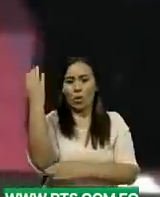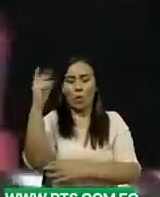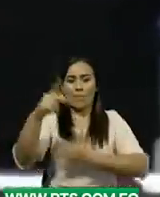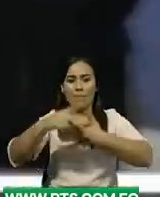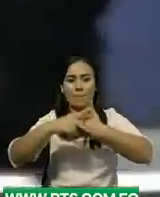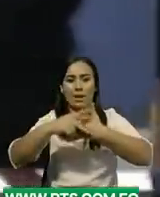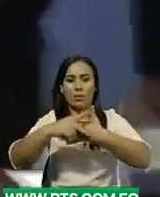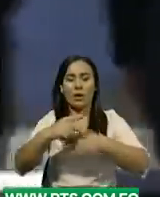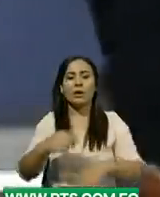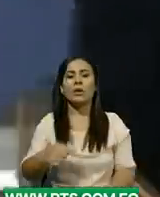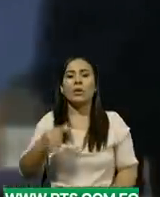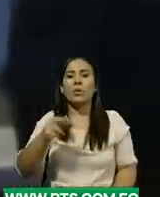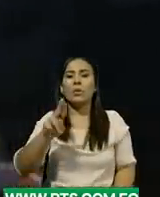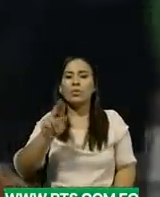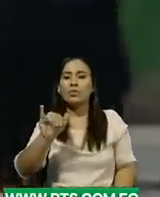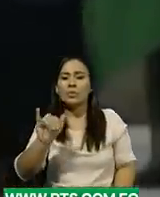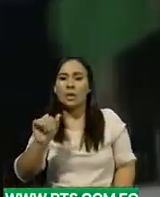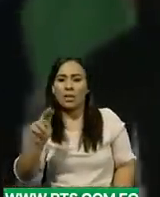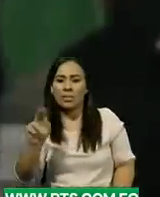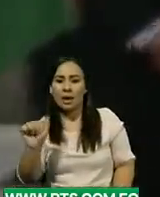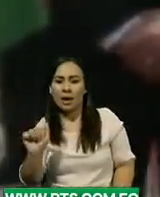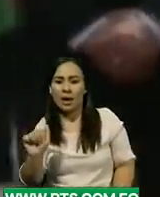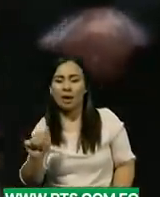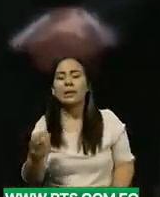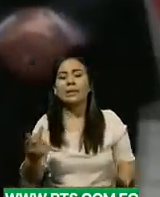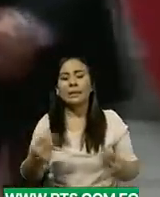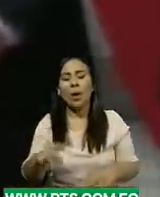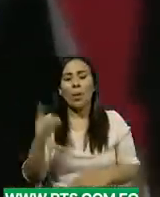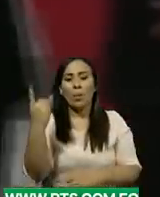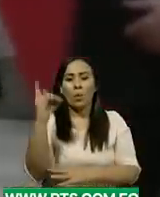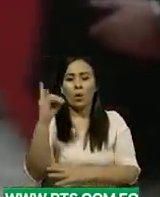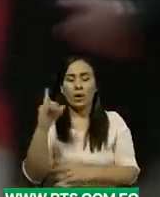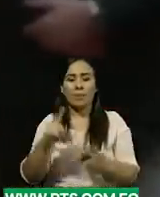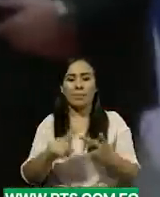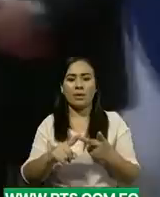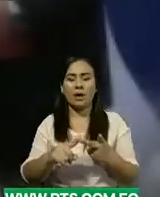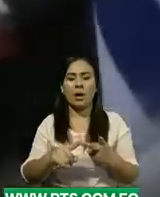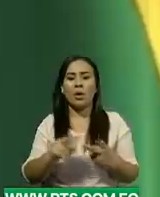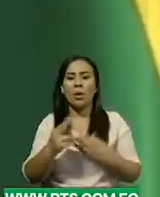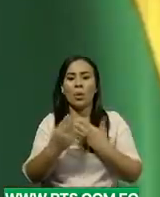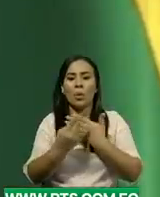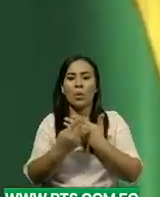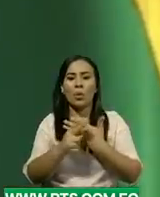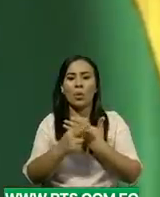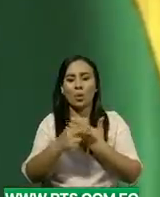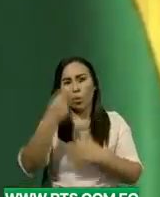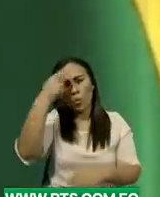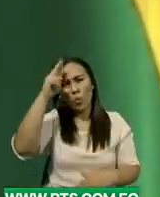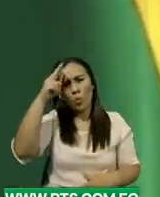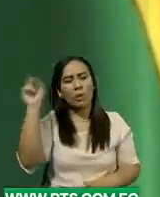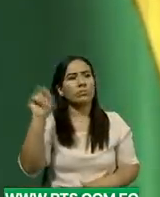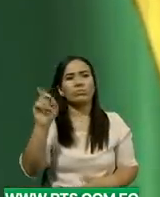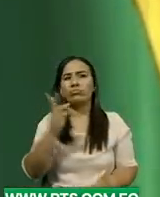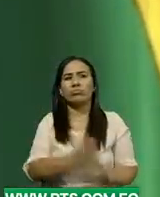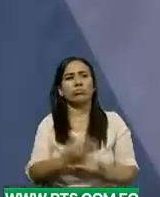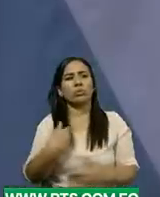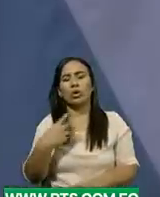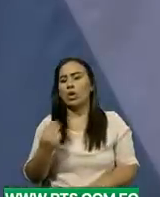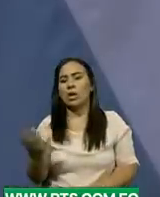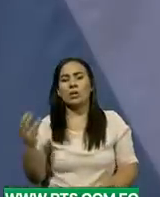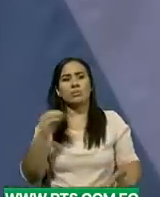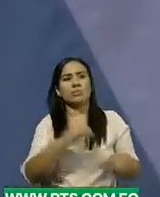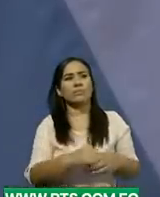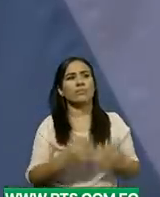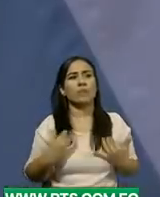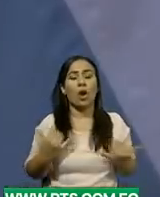Paraguay y Guyana. Mientras que Bolivia, Uruguay y Surinam se abstuvieron a formar parte de este grupo.